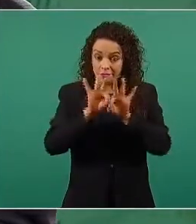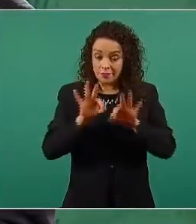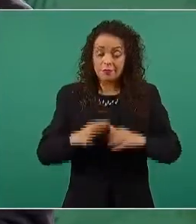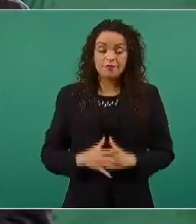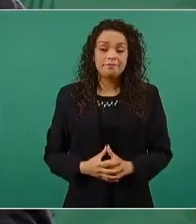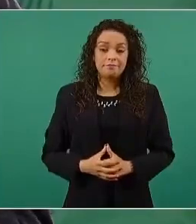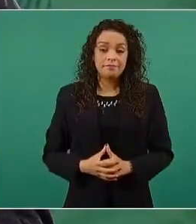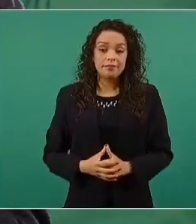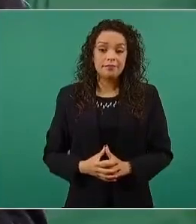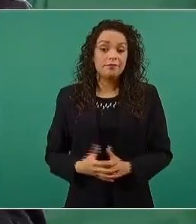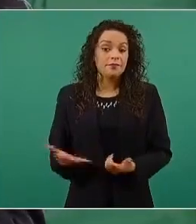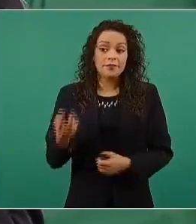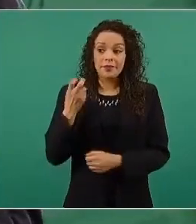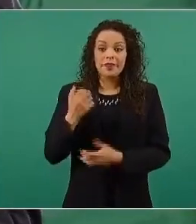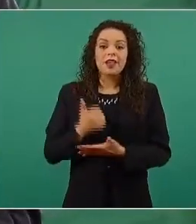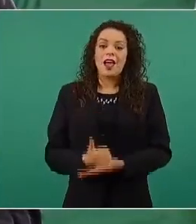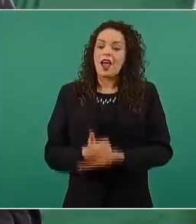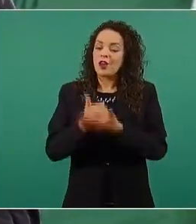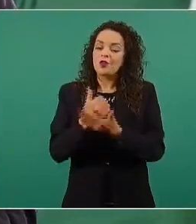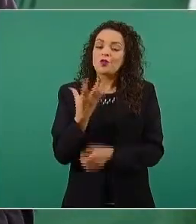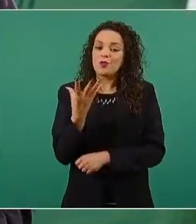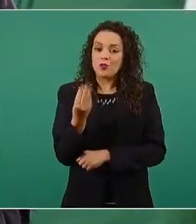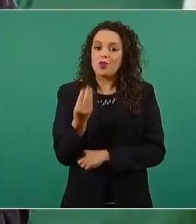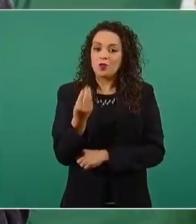Entonces, esto nos ayuda bastante.